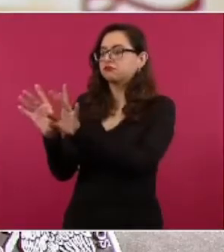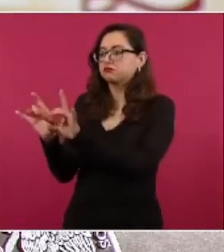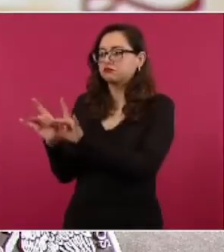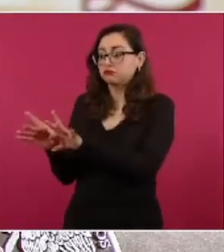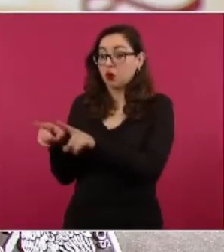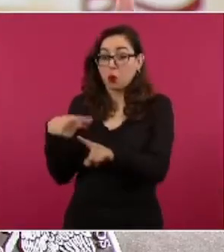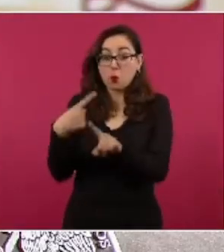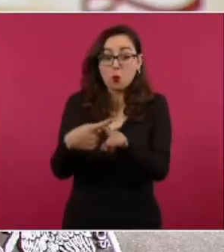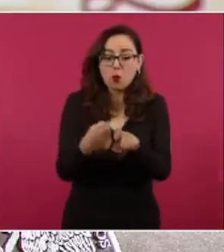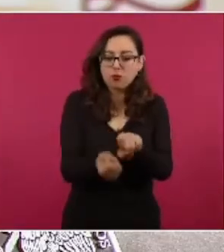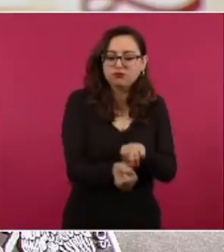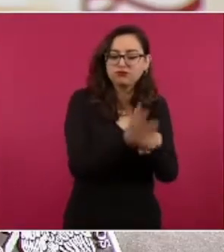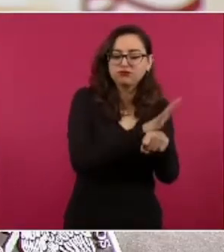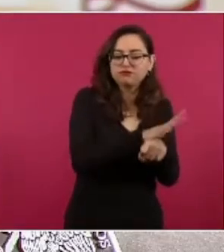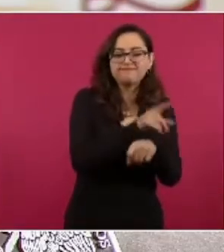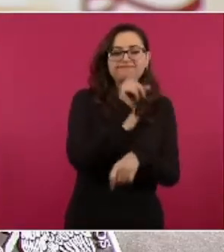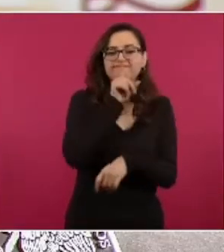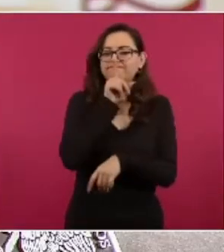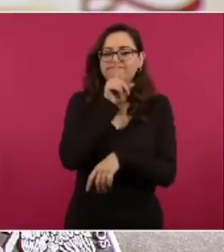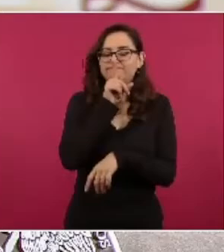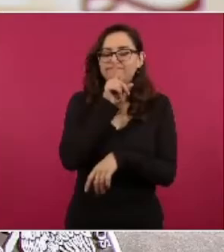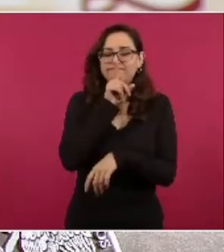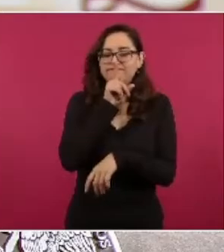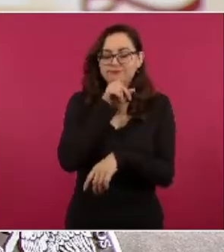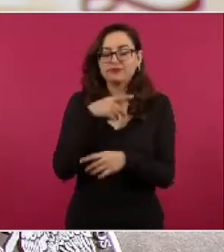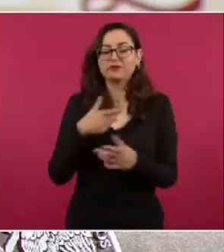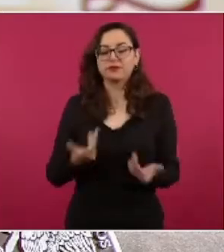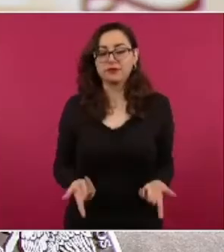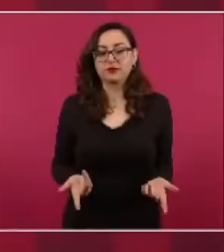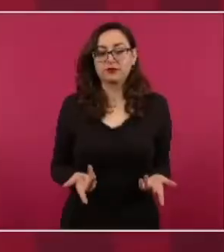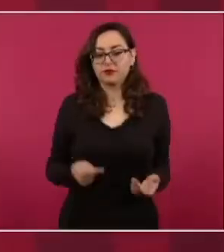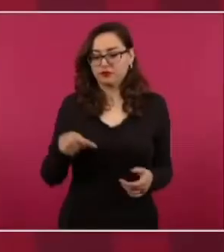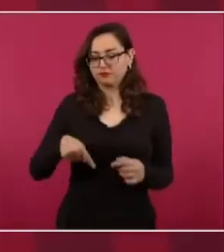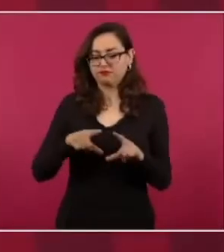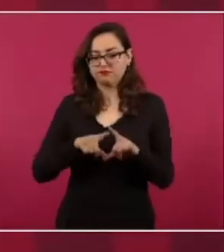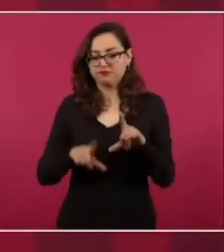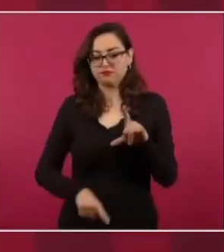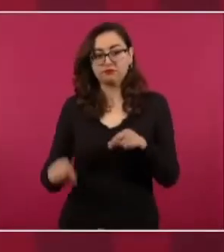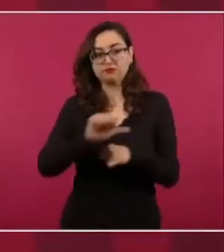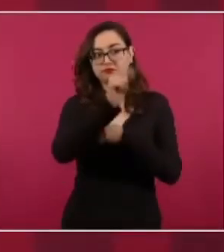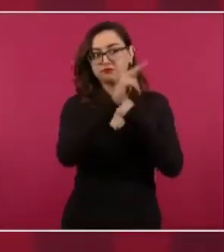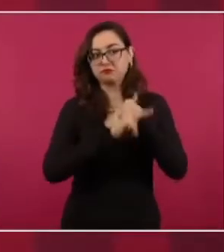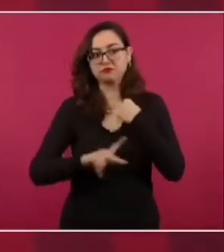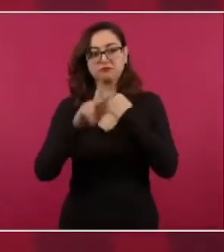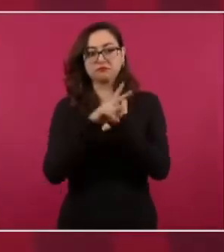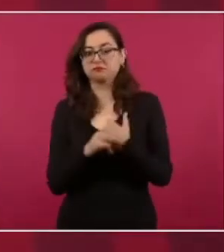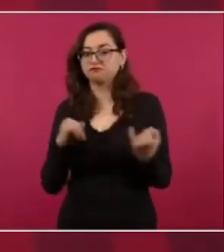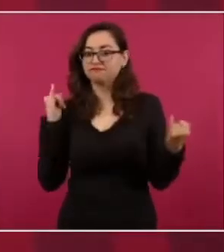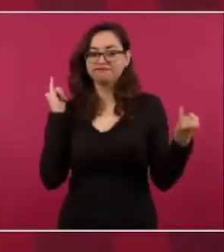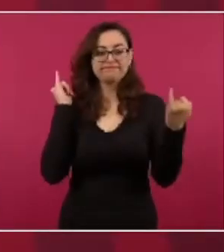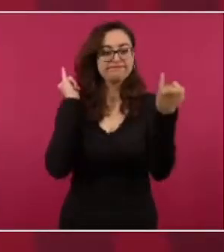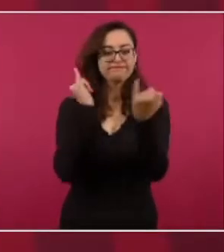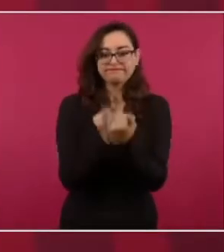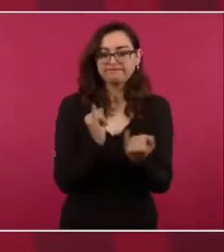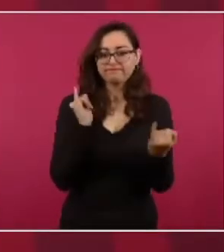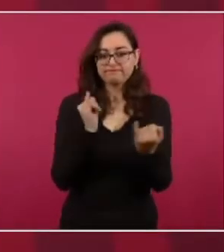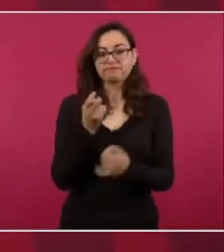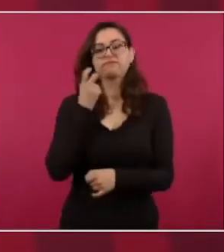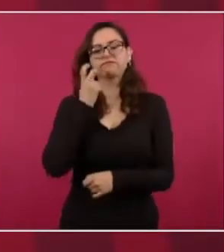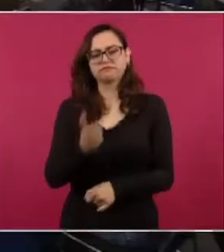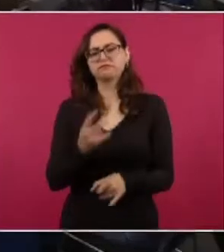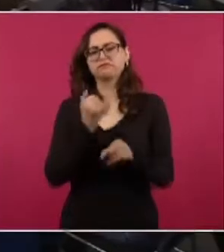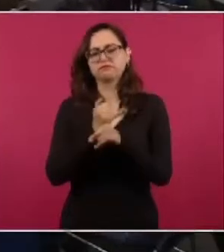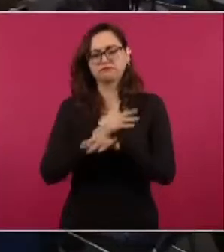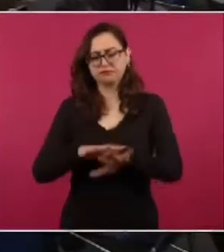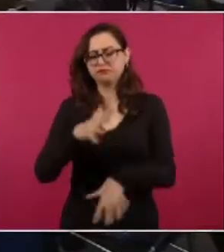este análisis. Es decir, México no es diferente a lo que ha ocurrido en otras partes del mundo. Y esa es la información que periódicamente